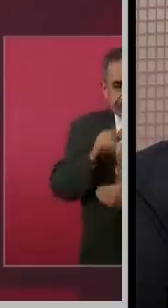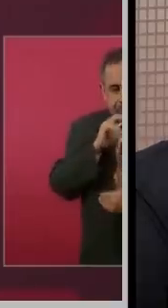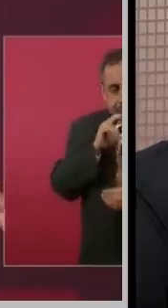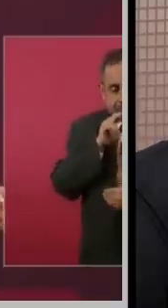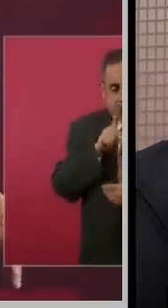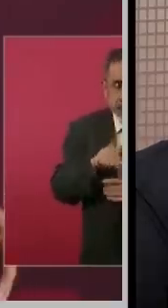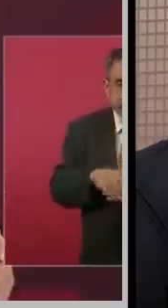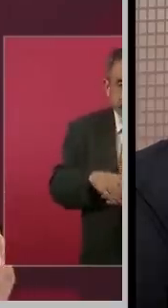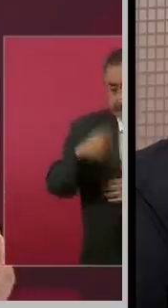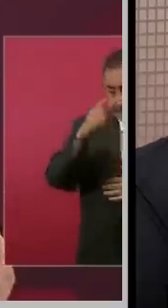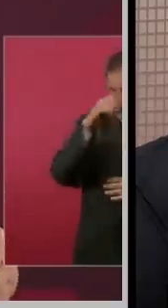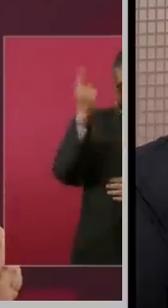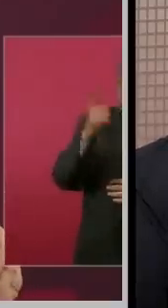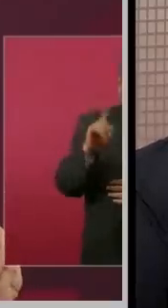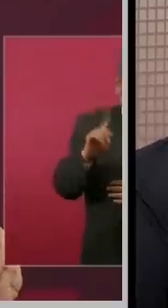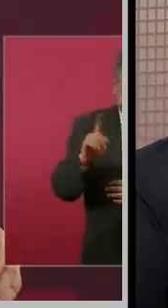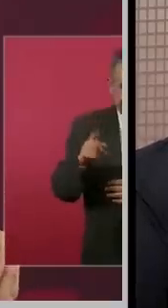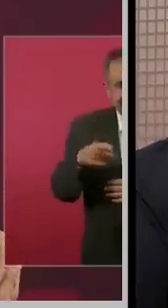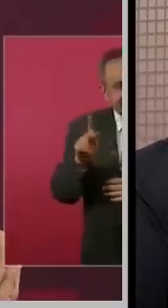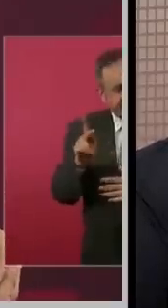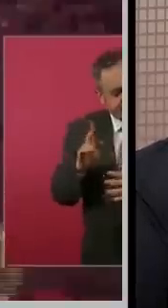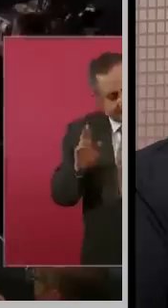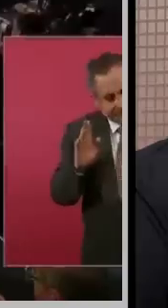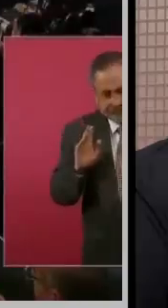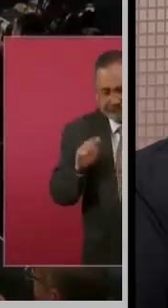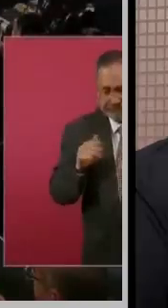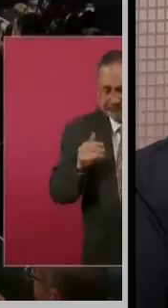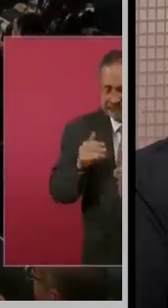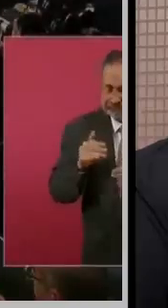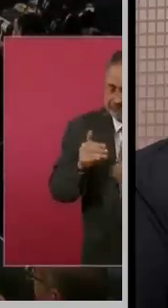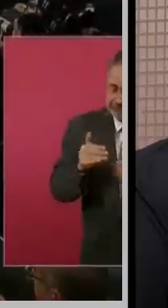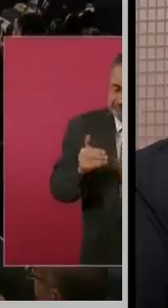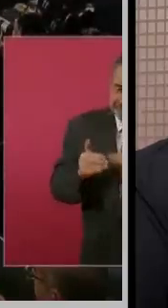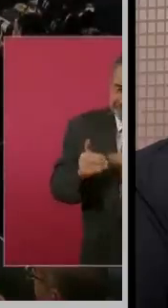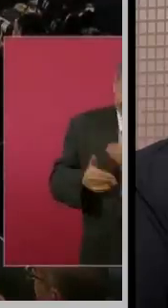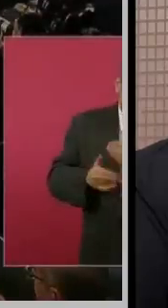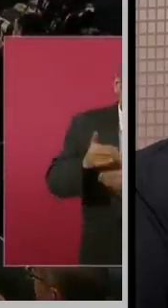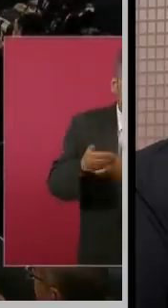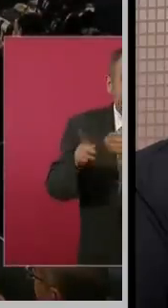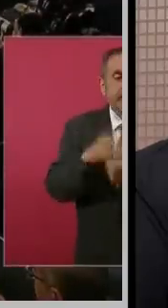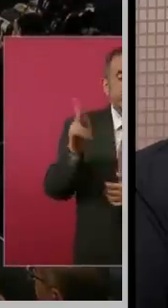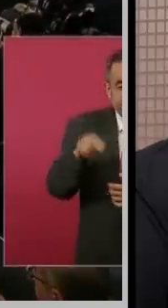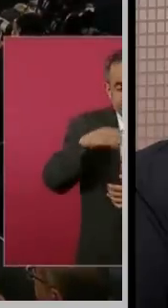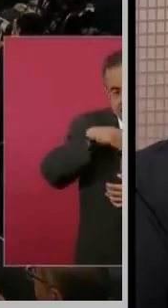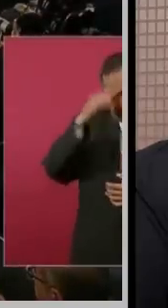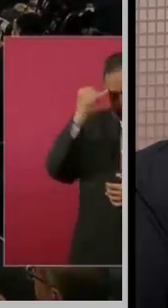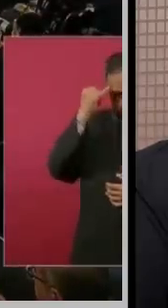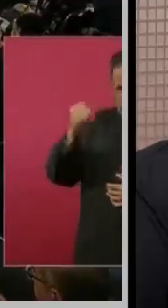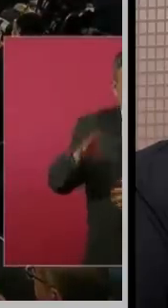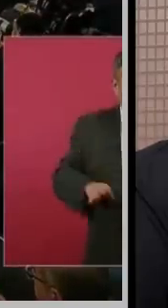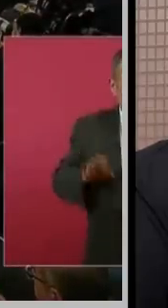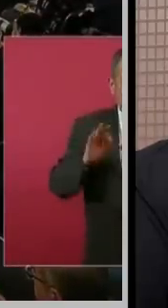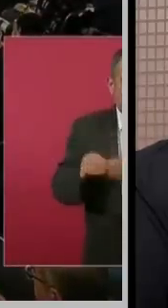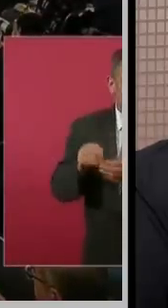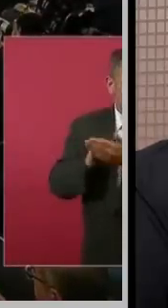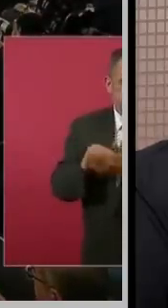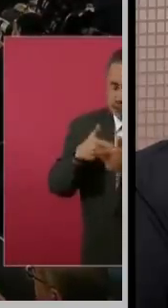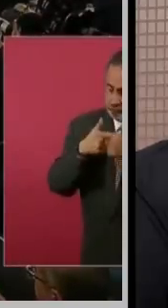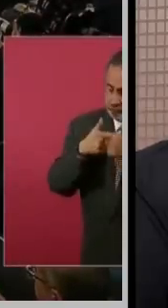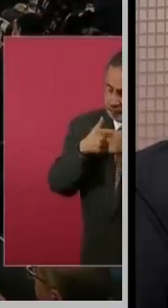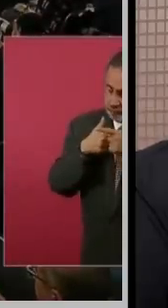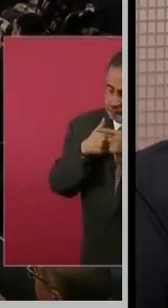no es fácil, pero es la estrategia adecuada y la vamos a